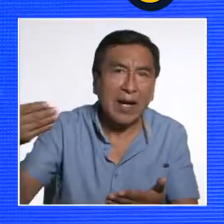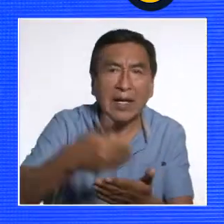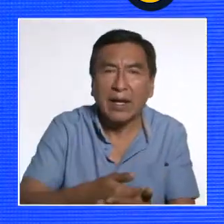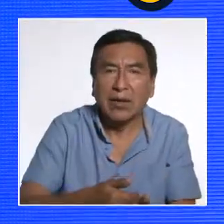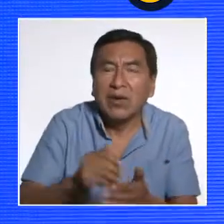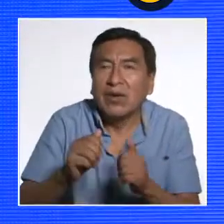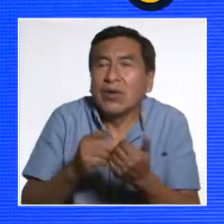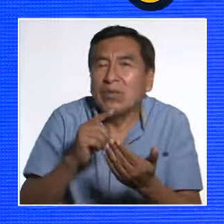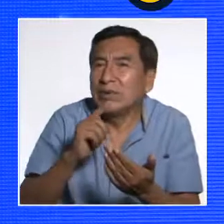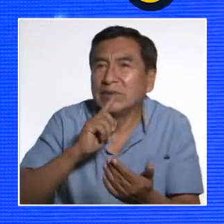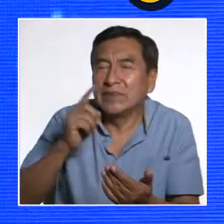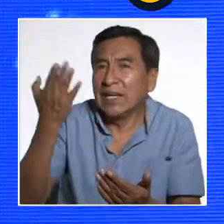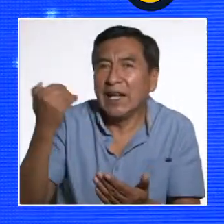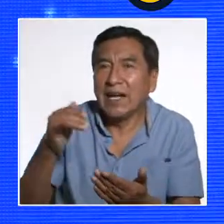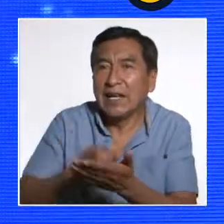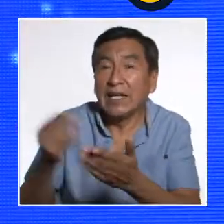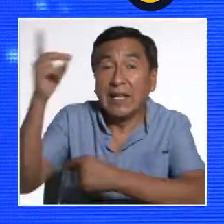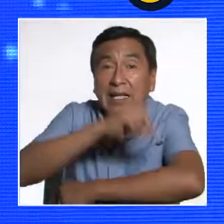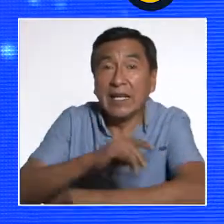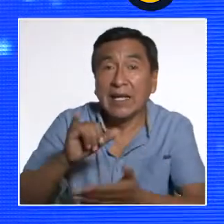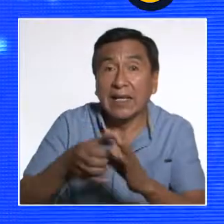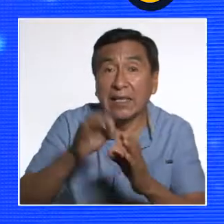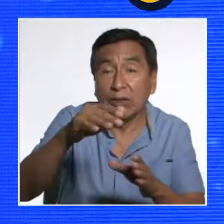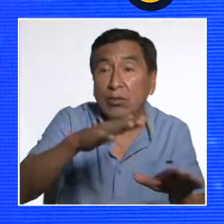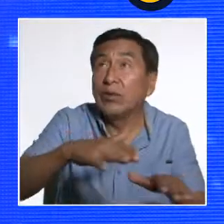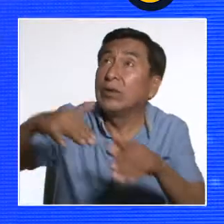saber que llegó el día de tu partida?